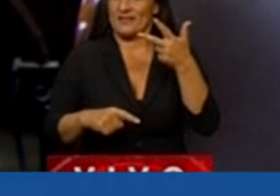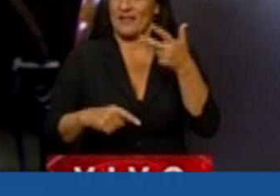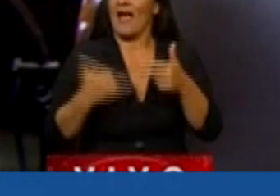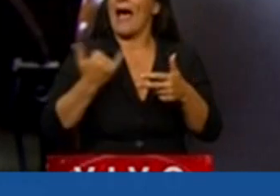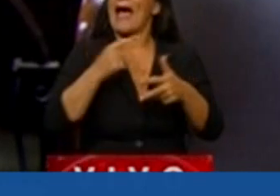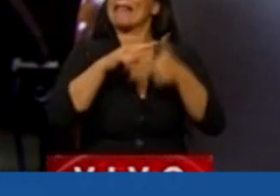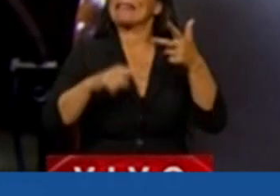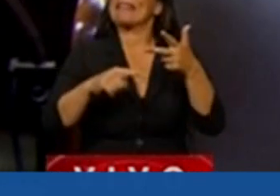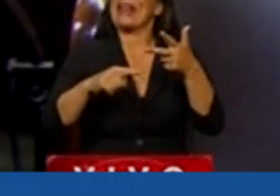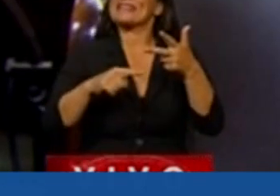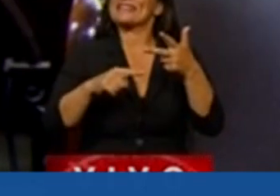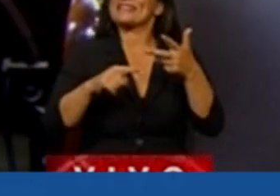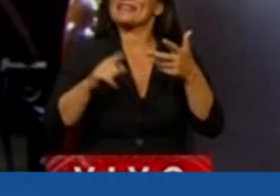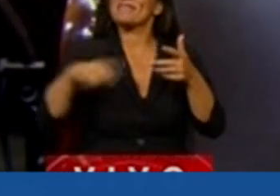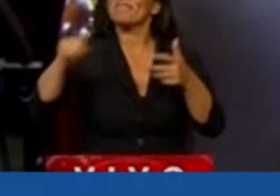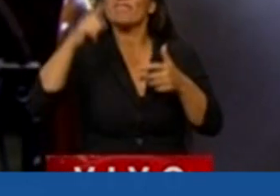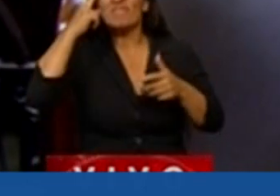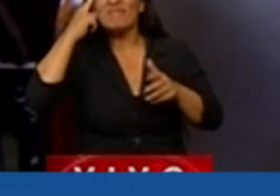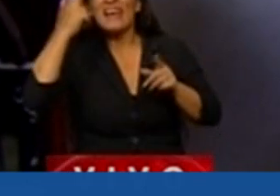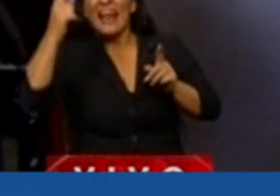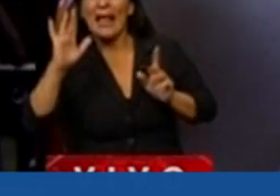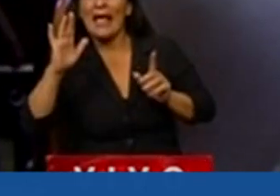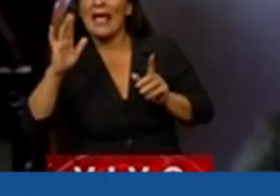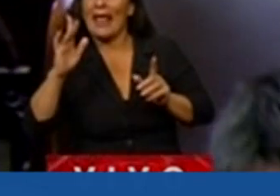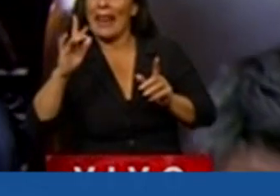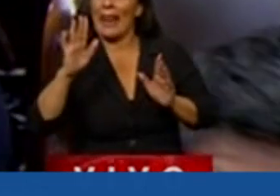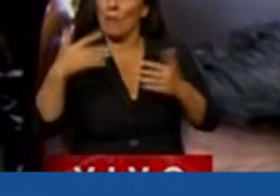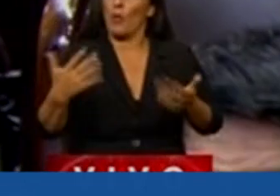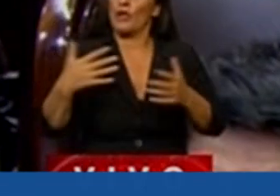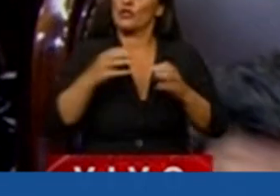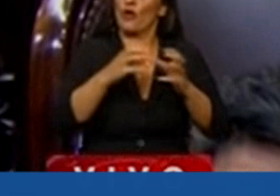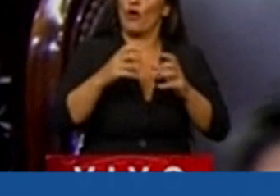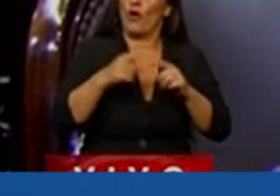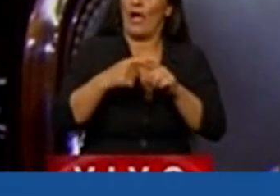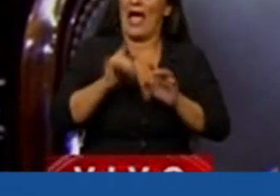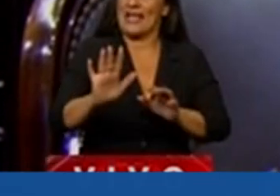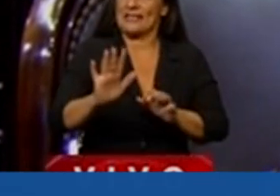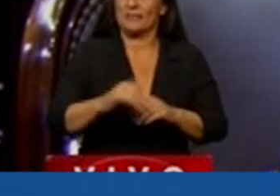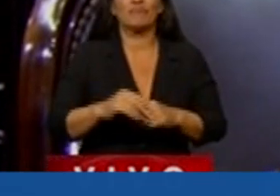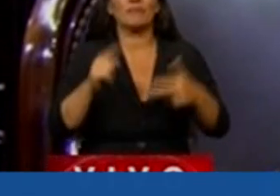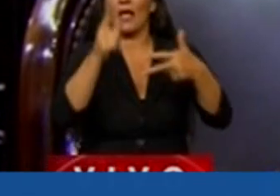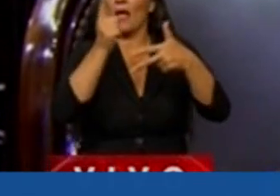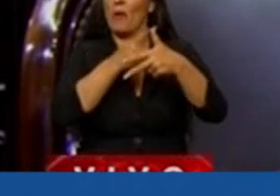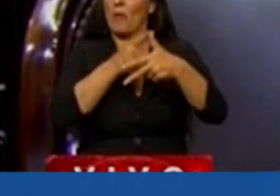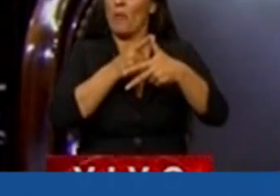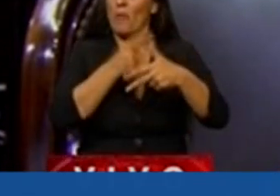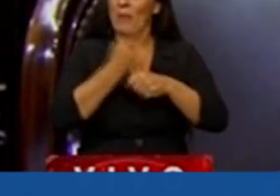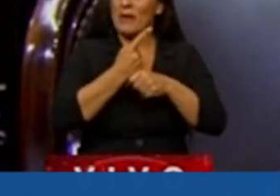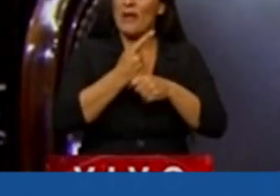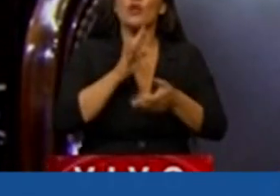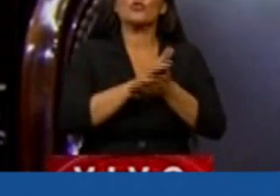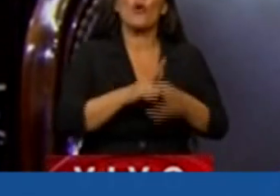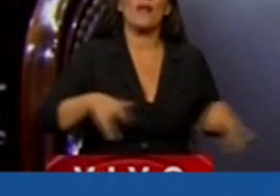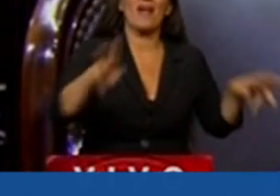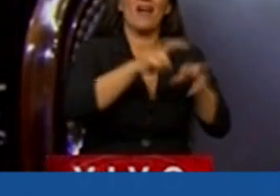supuestos que organizan la discusión. El primero de ellos es el que hace referencia al déficit